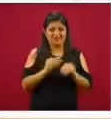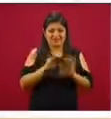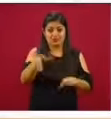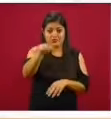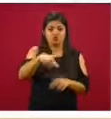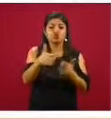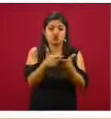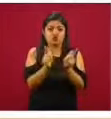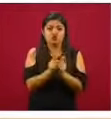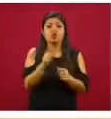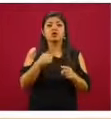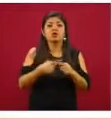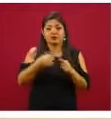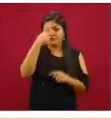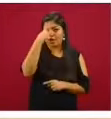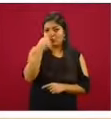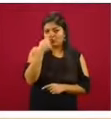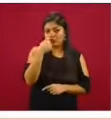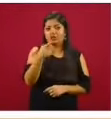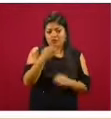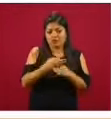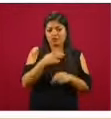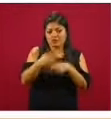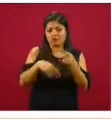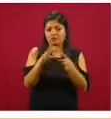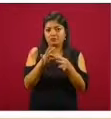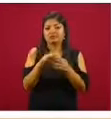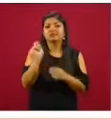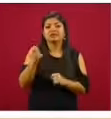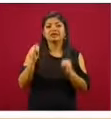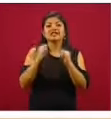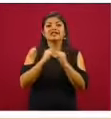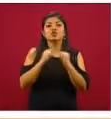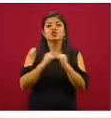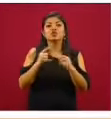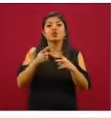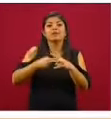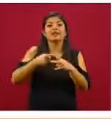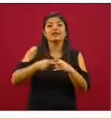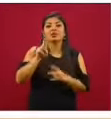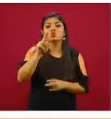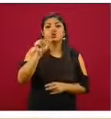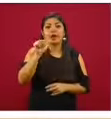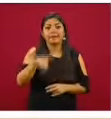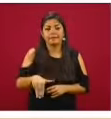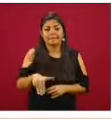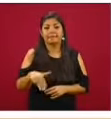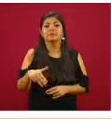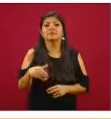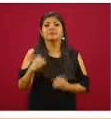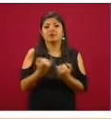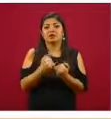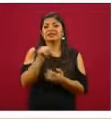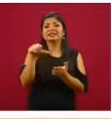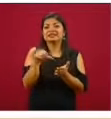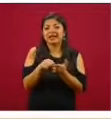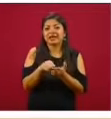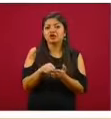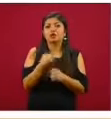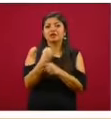grupo, aquí están los autores que ahorita serán comentados, del Instituto de Matemáticas de la UNAM y del Centro de Investigación